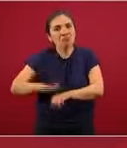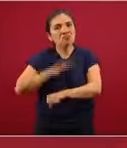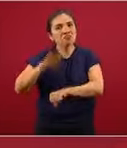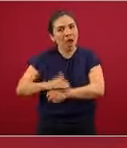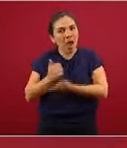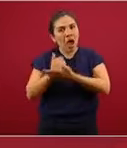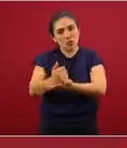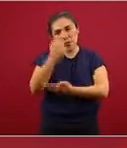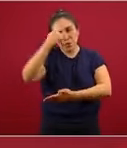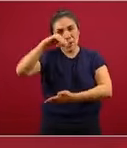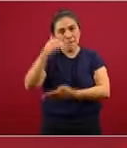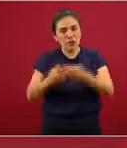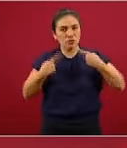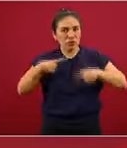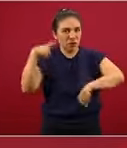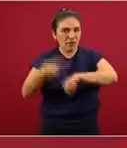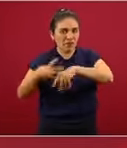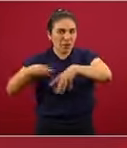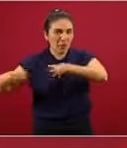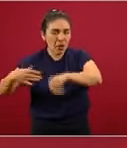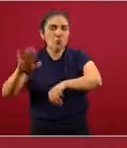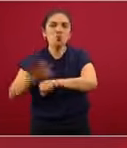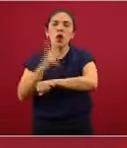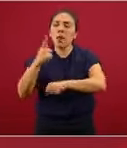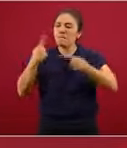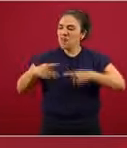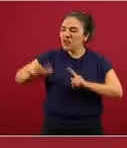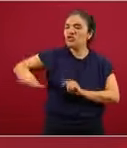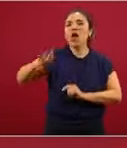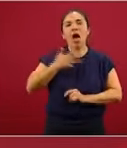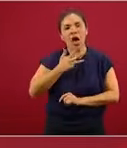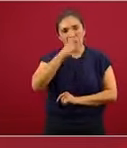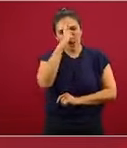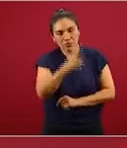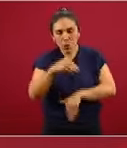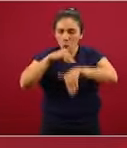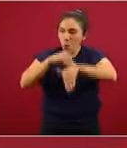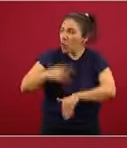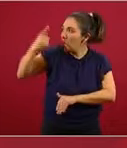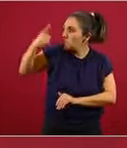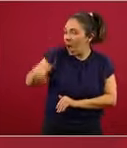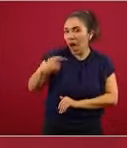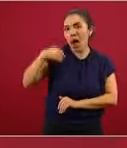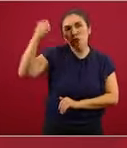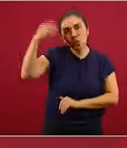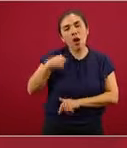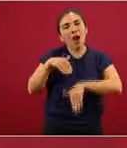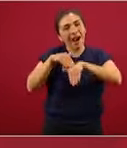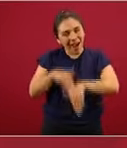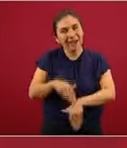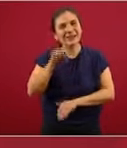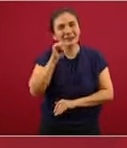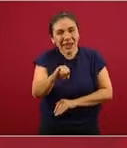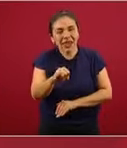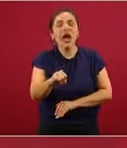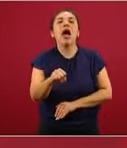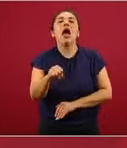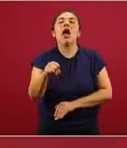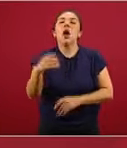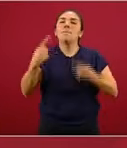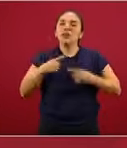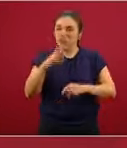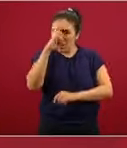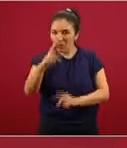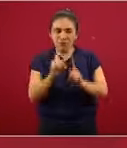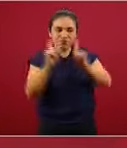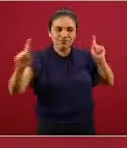a disminuir los contagios, porque la gente respeta las indicaciones de la autoridad sanitaria, se mantiene a sana